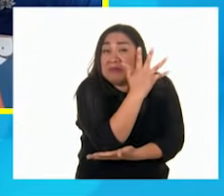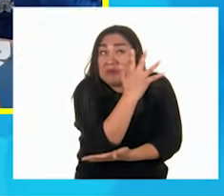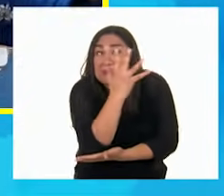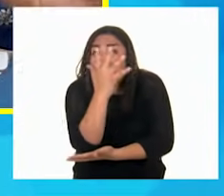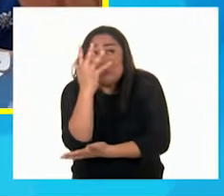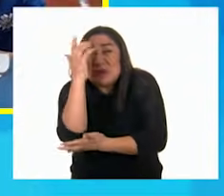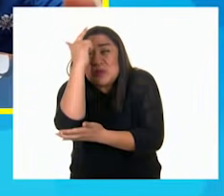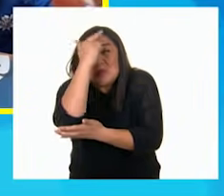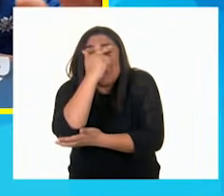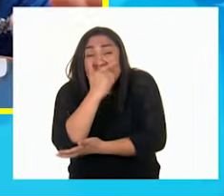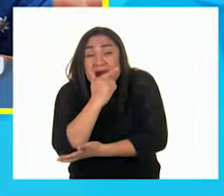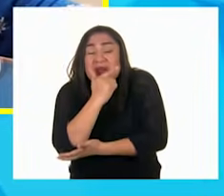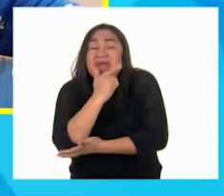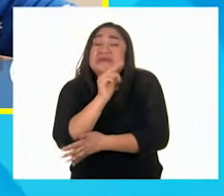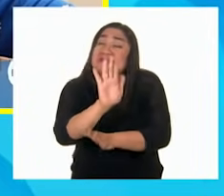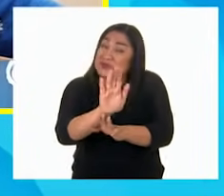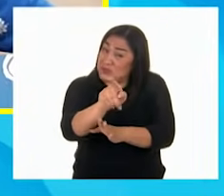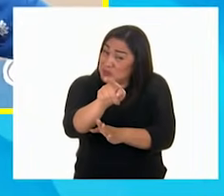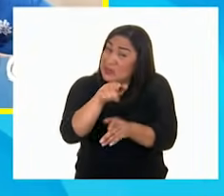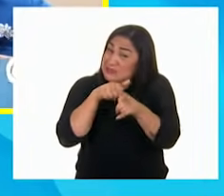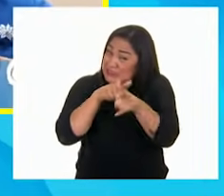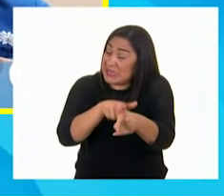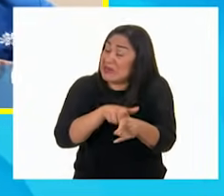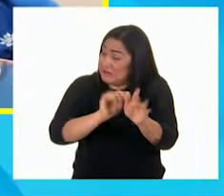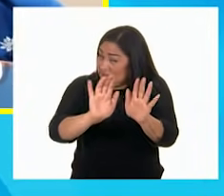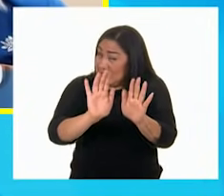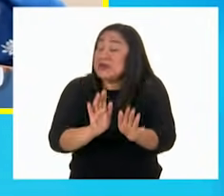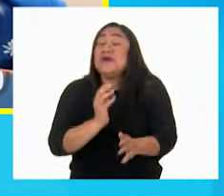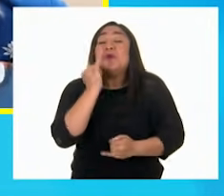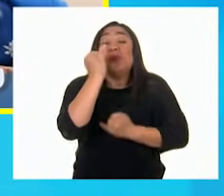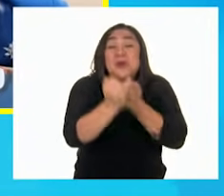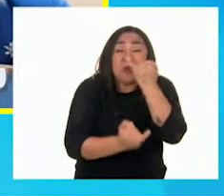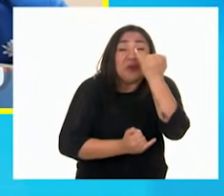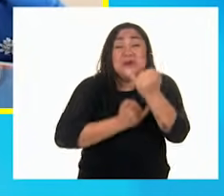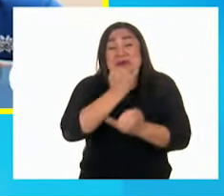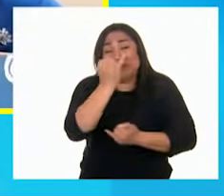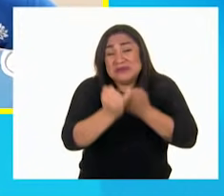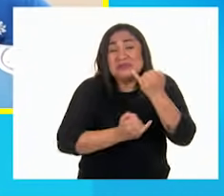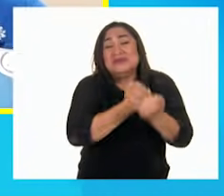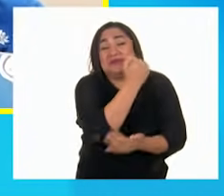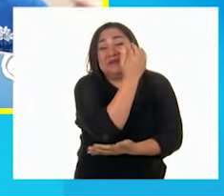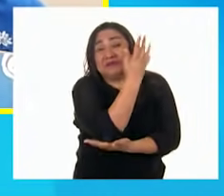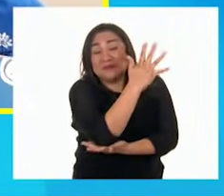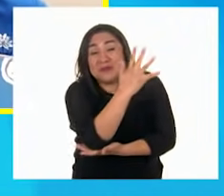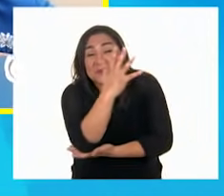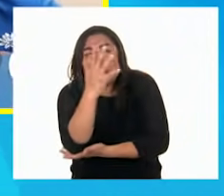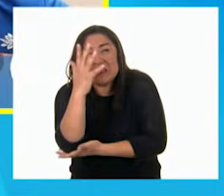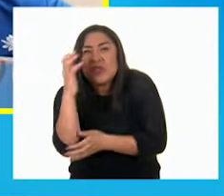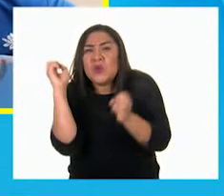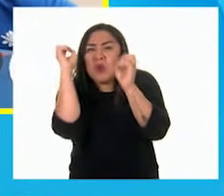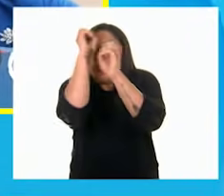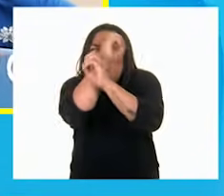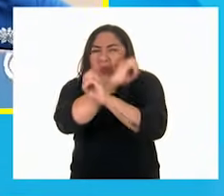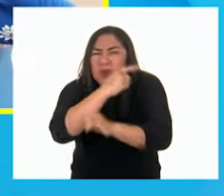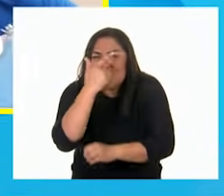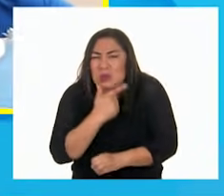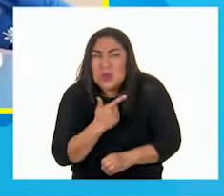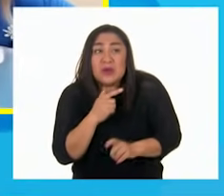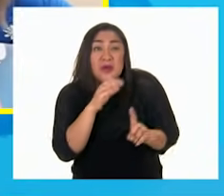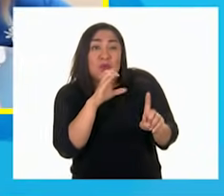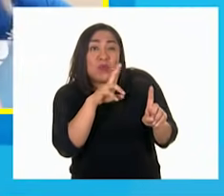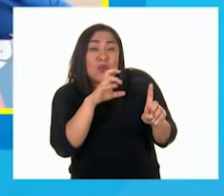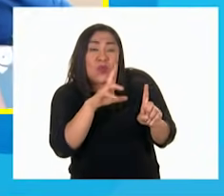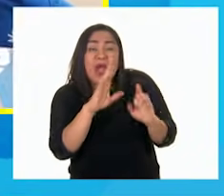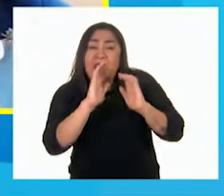anocheció. Conste que quieren seguir, jugando al escondite en el bosque anocheció. El